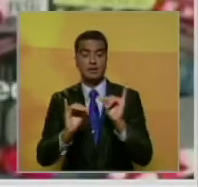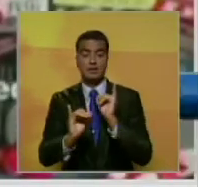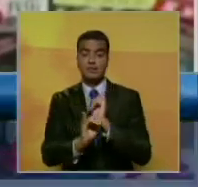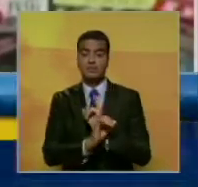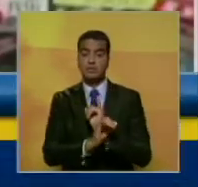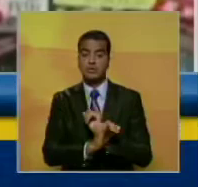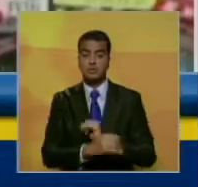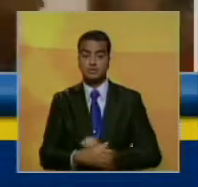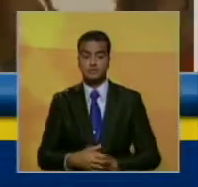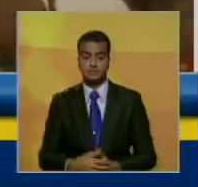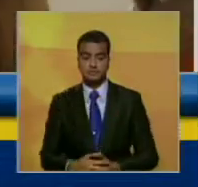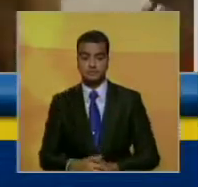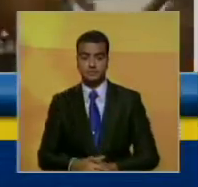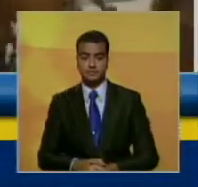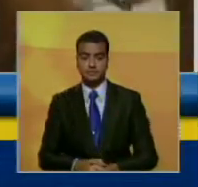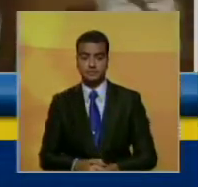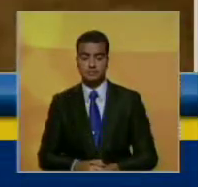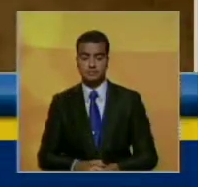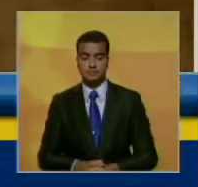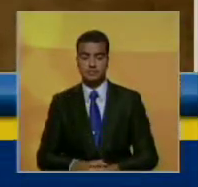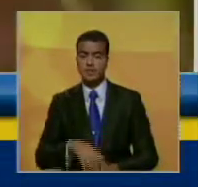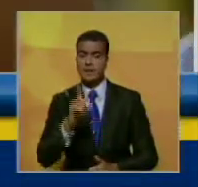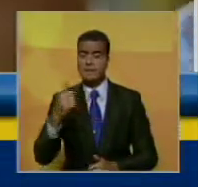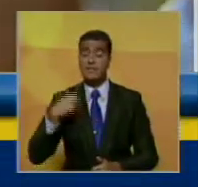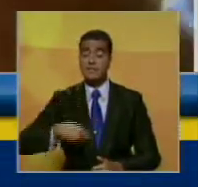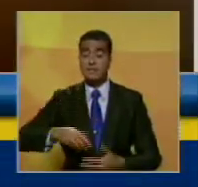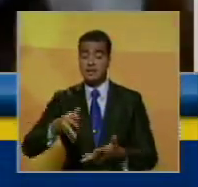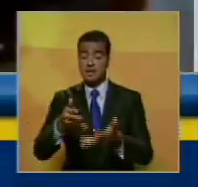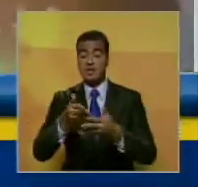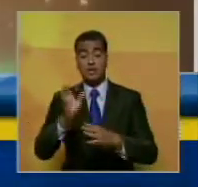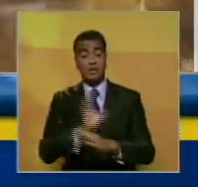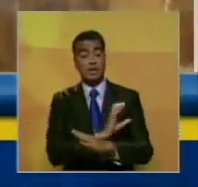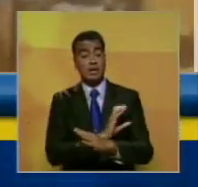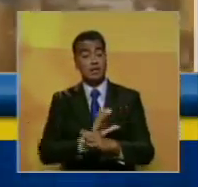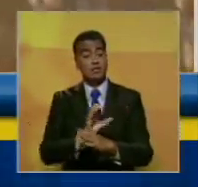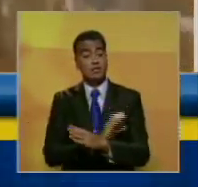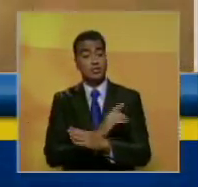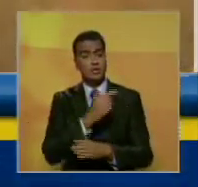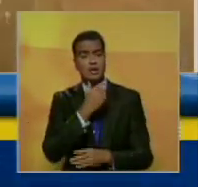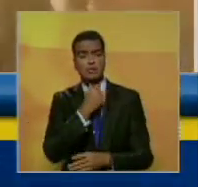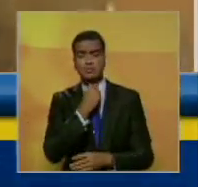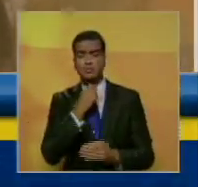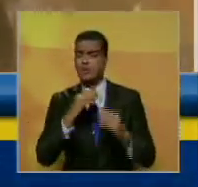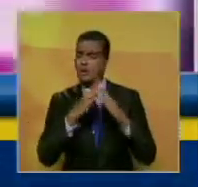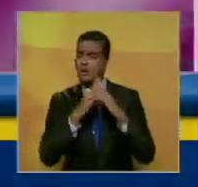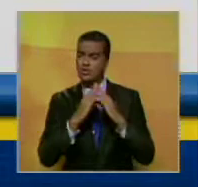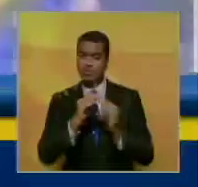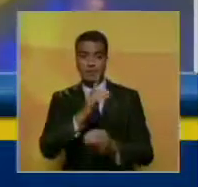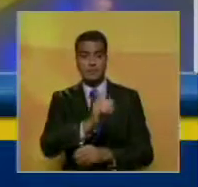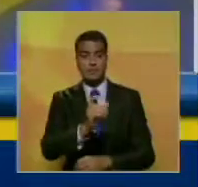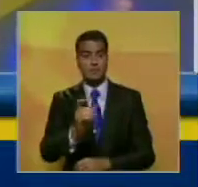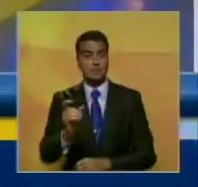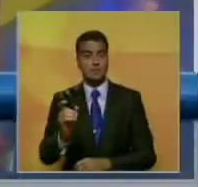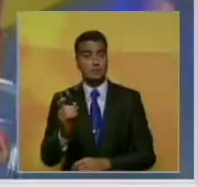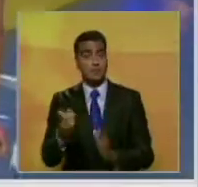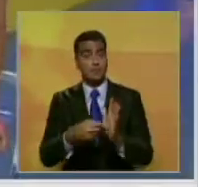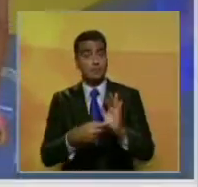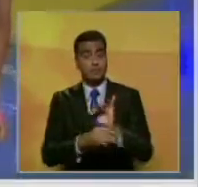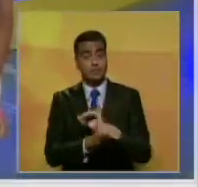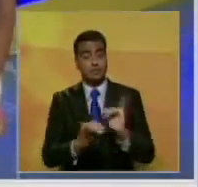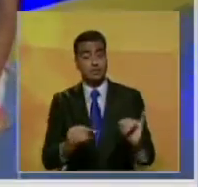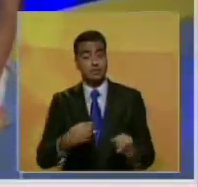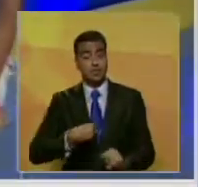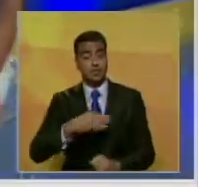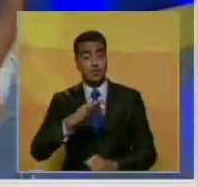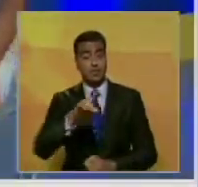internacional más influyente. Además de recibir el galardón, cantó y deleitó como siempre al público. De esta manera llegamos al final.